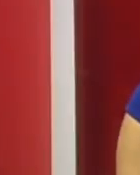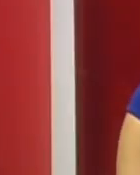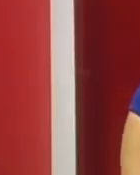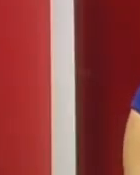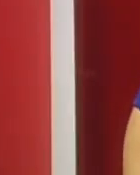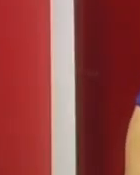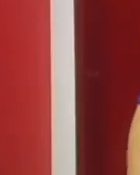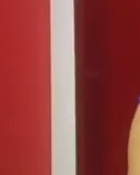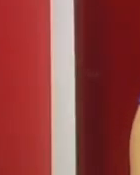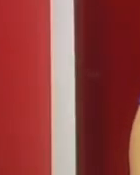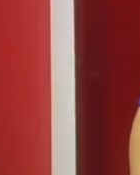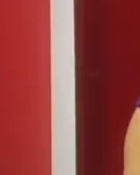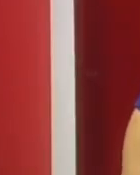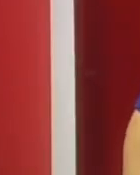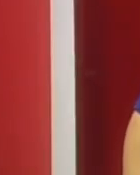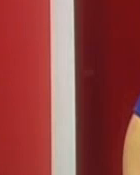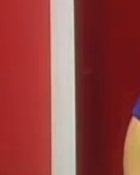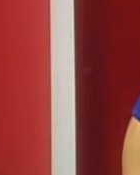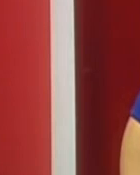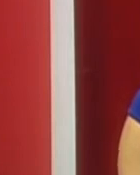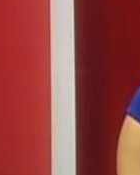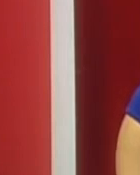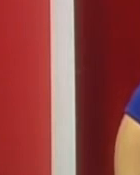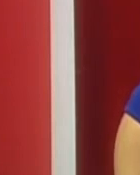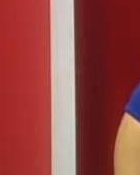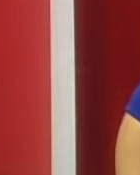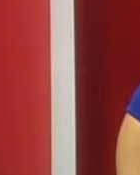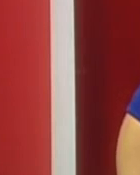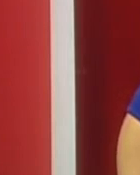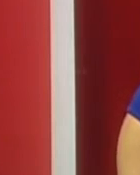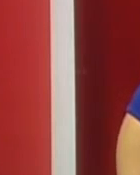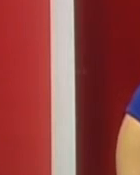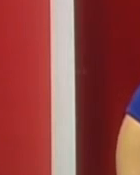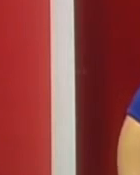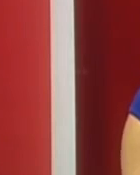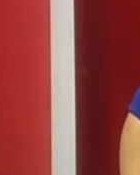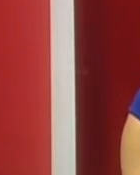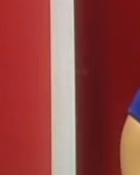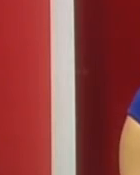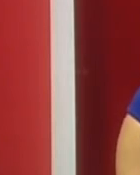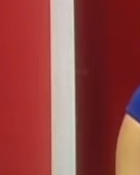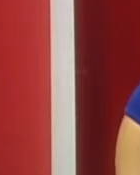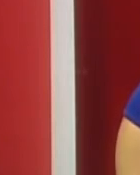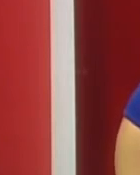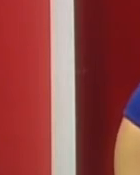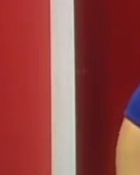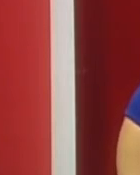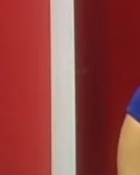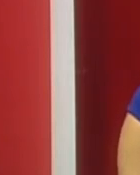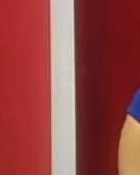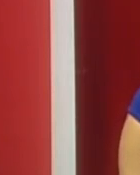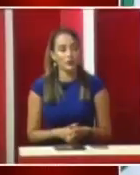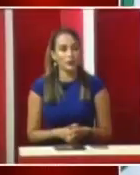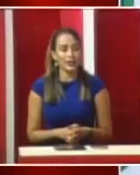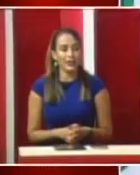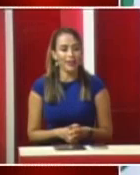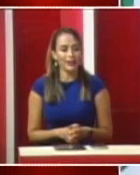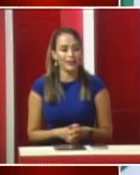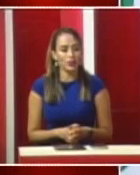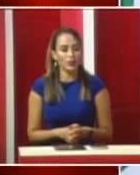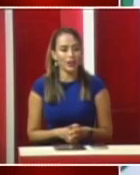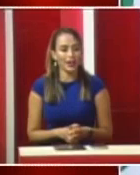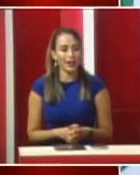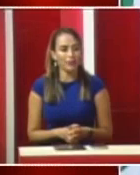supuesto. Recordemos que en días anteriores el presidente también había indicado que había recibido la comunicación de un embajador, de una